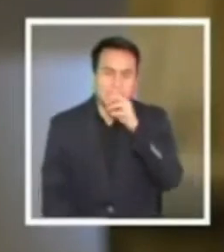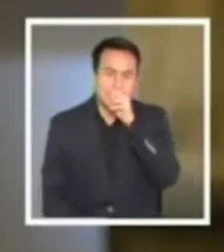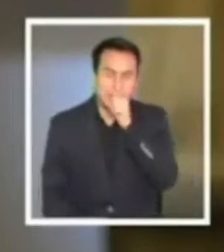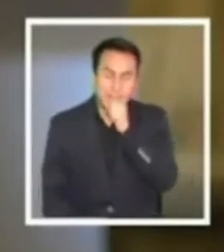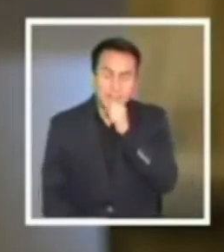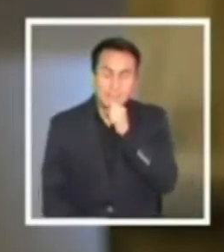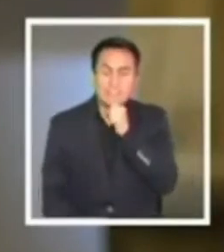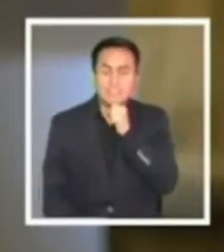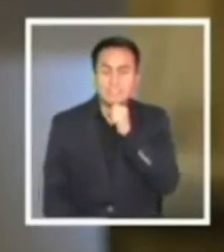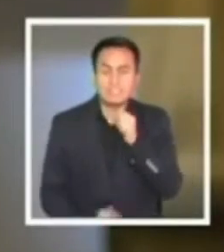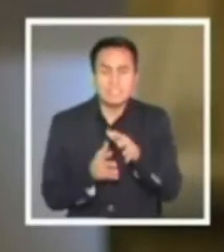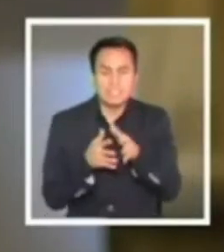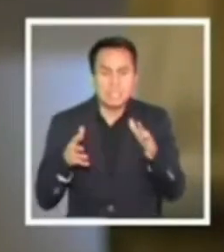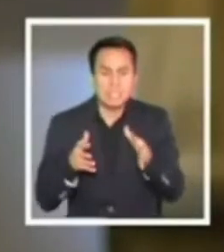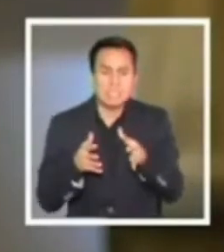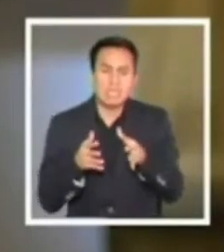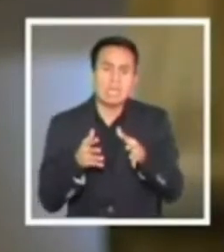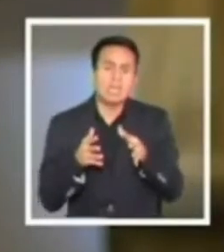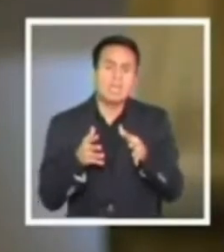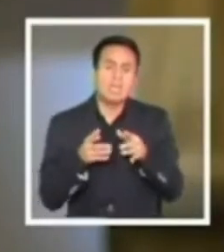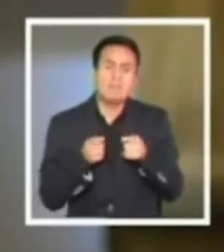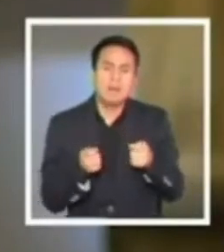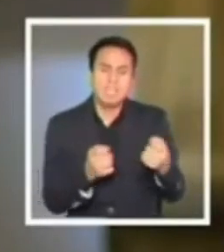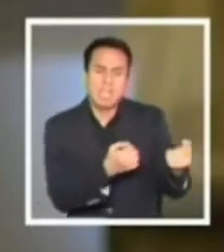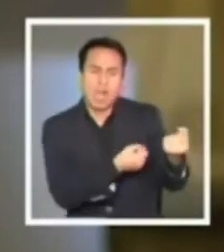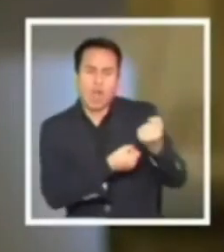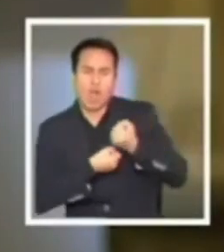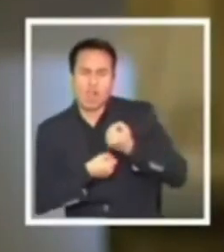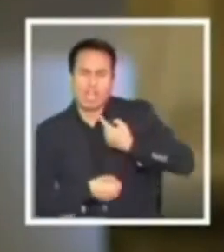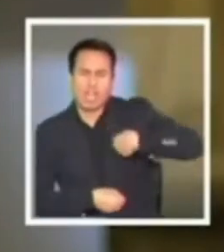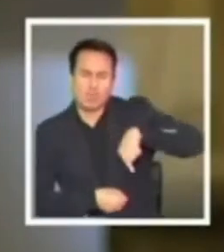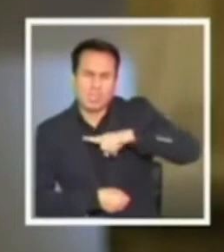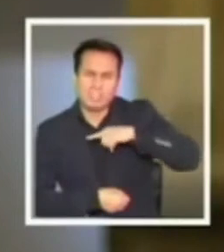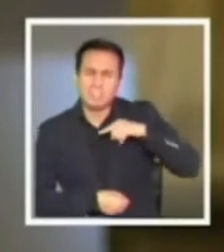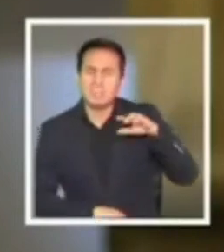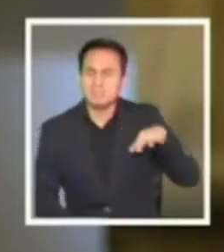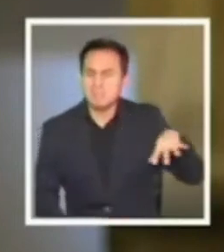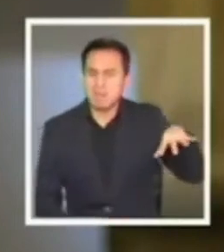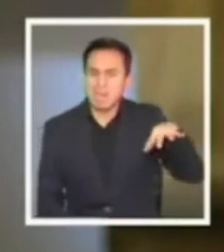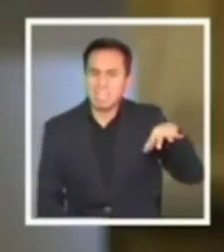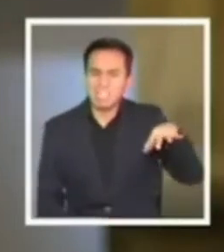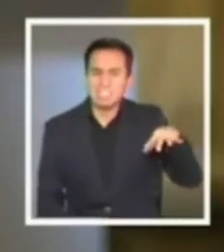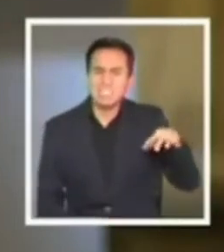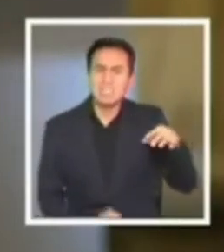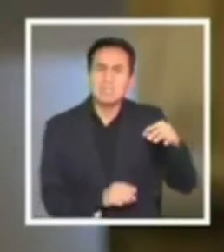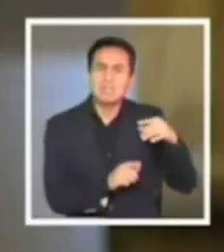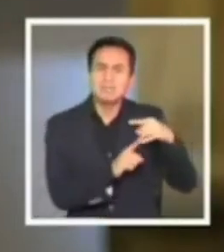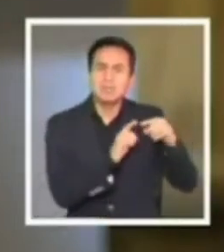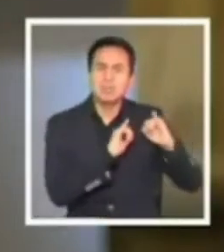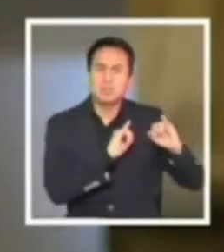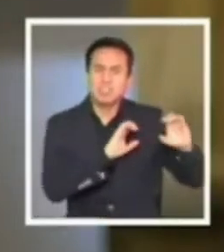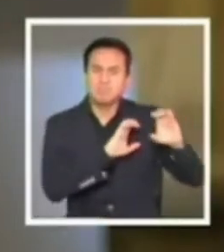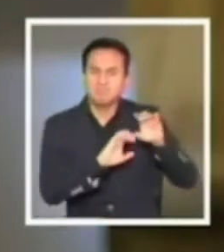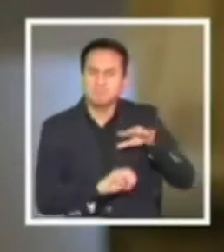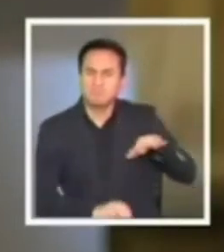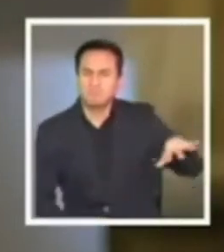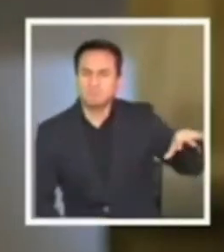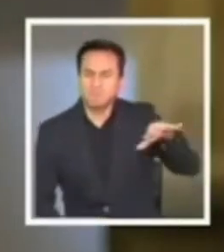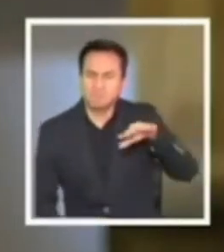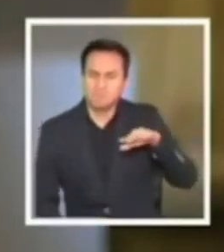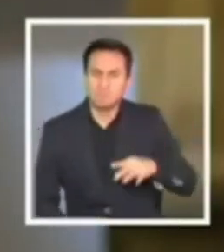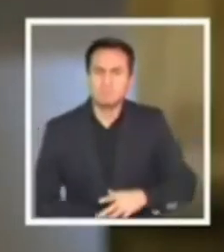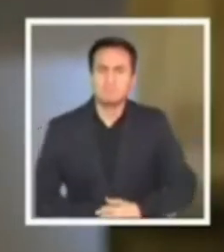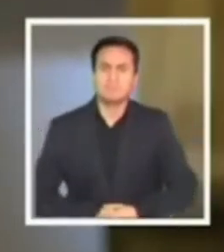resistir la intensa campaña en contra nuestra por parte de los medios de información,